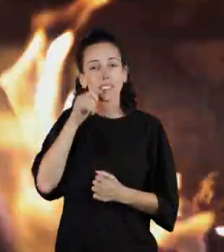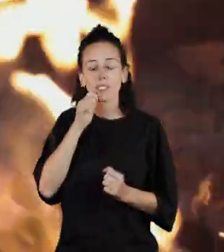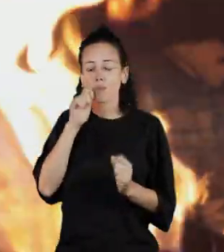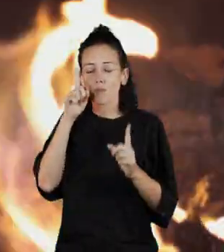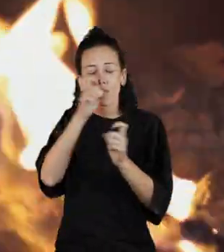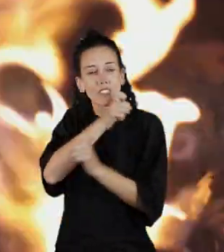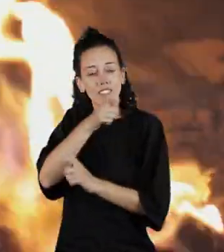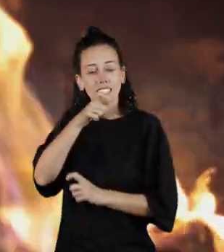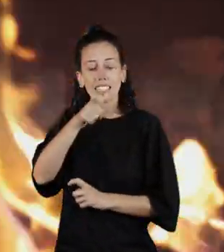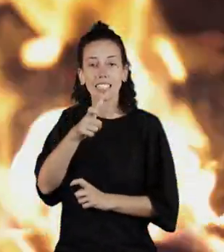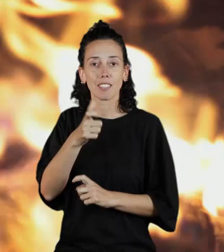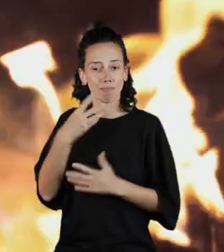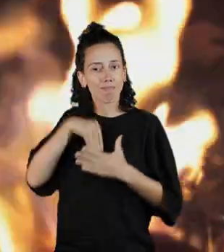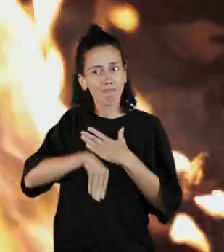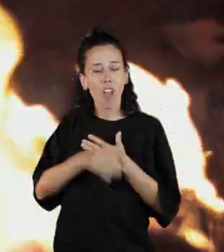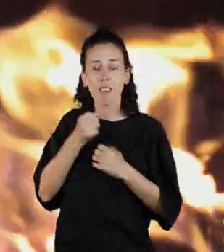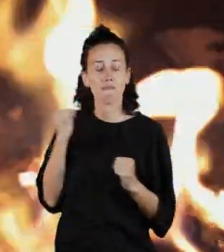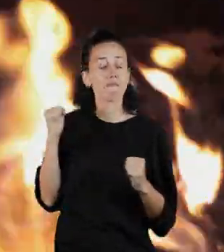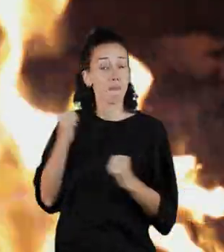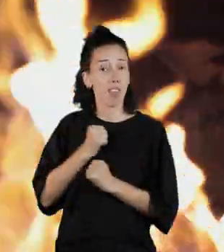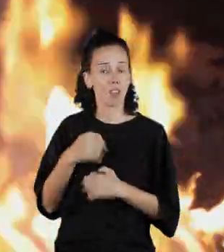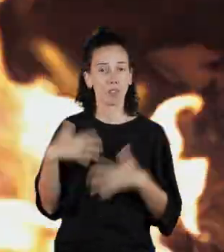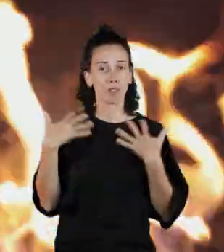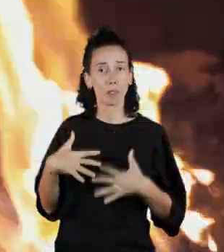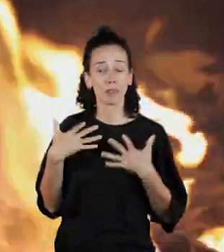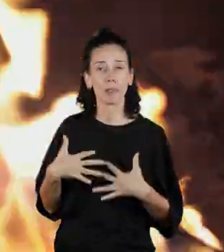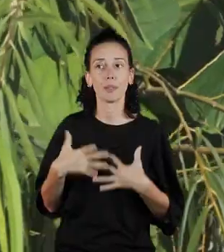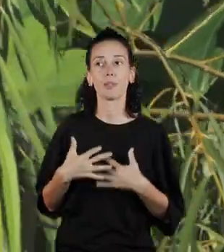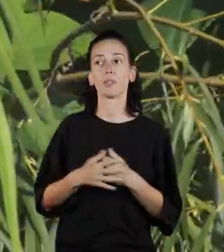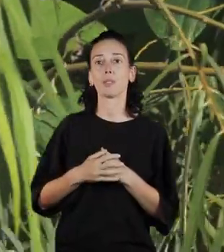es difícil porque se instala, pero voy a arrancar